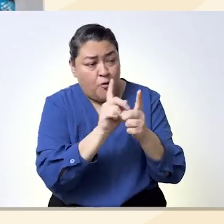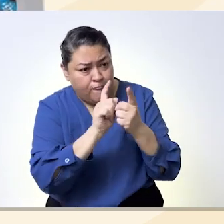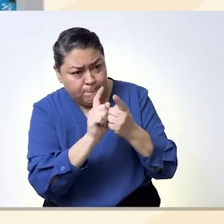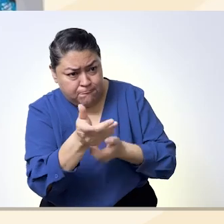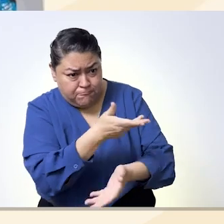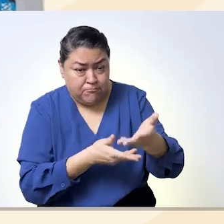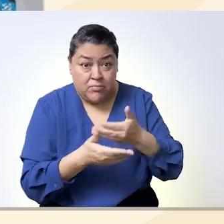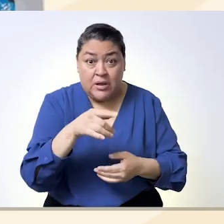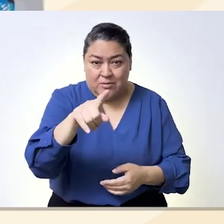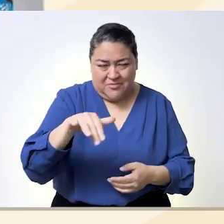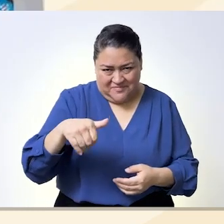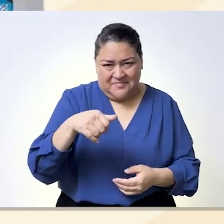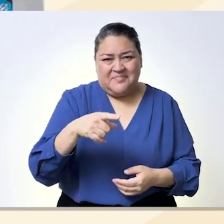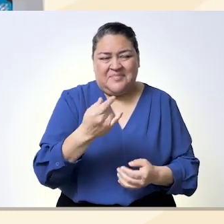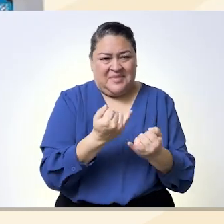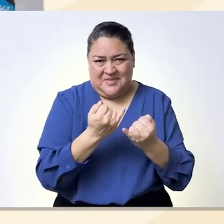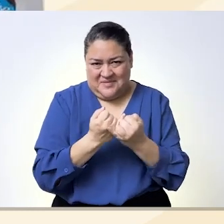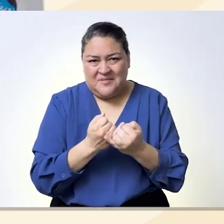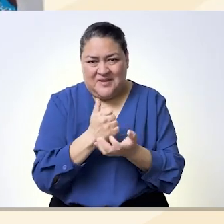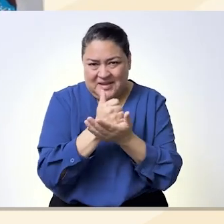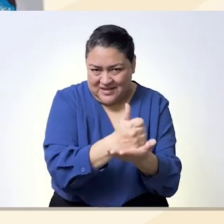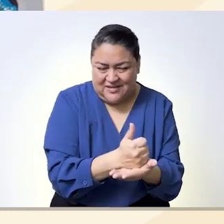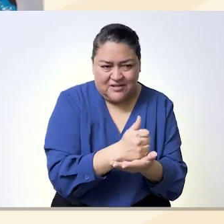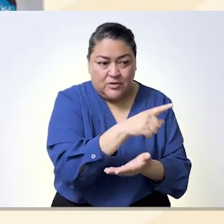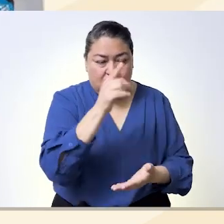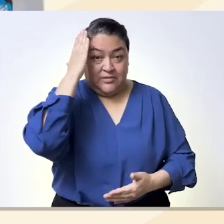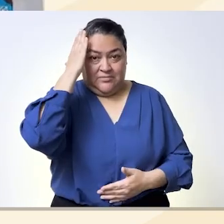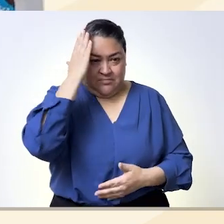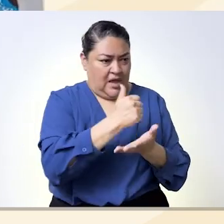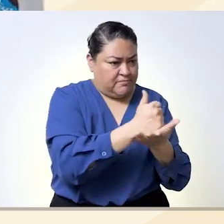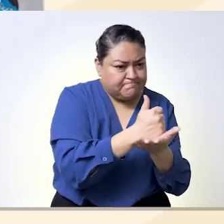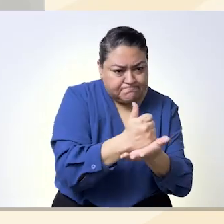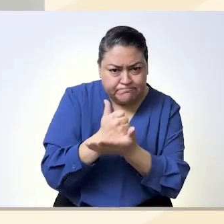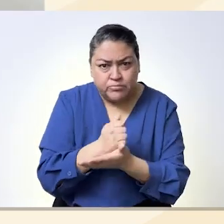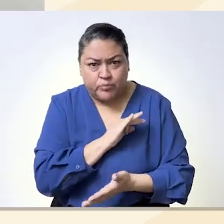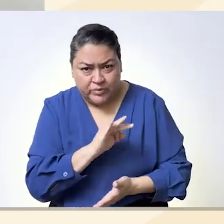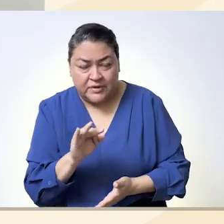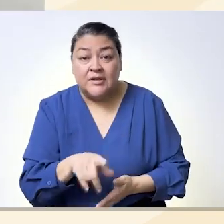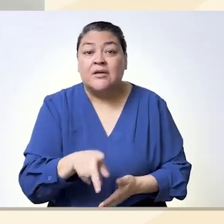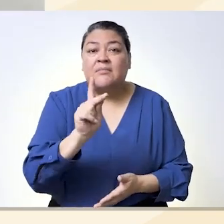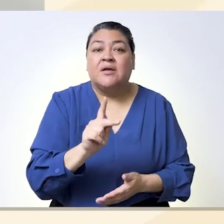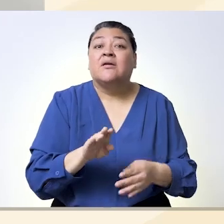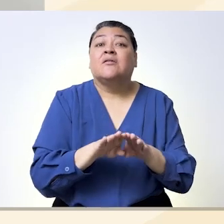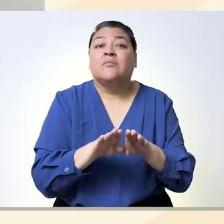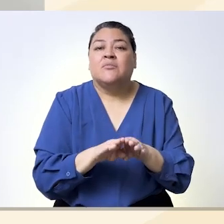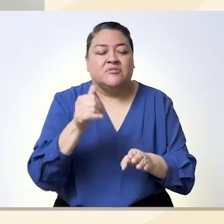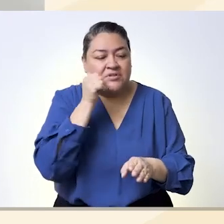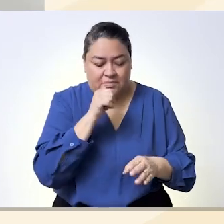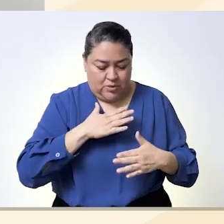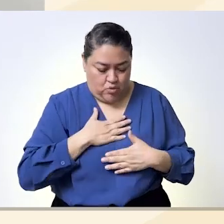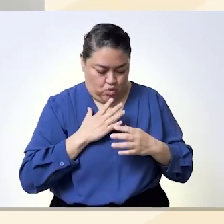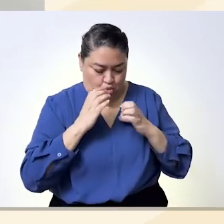muy interesante. El activismo que ustedes tres hacen me parece que demuestra algo muy interesante, que tiene que ver mucho